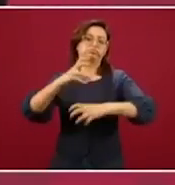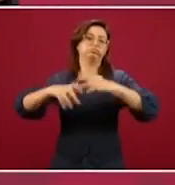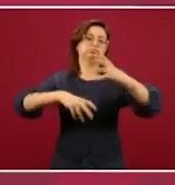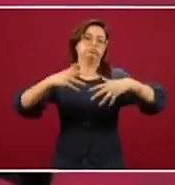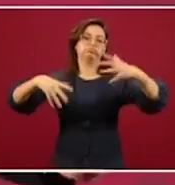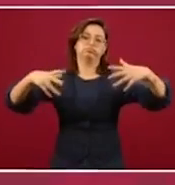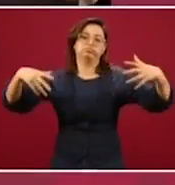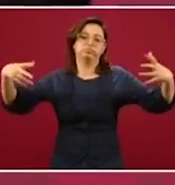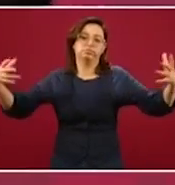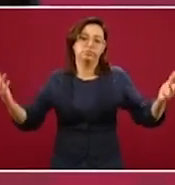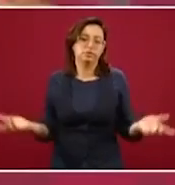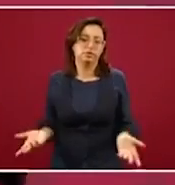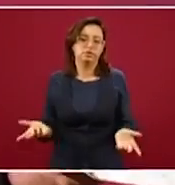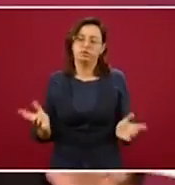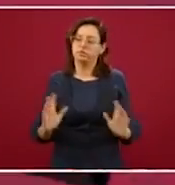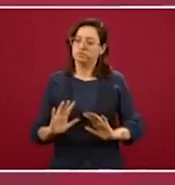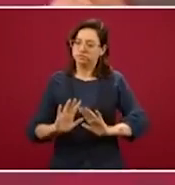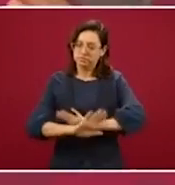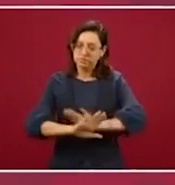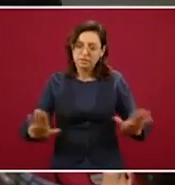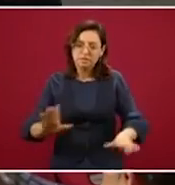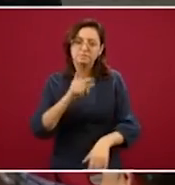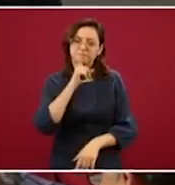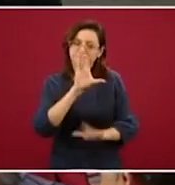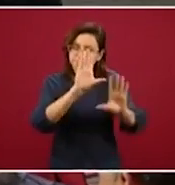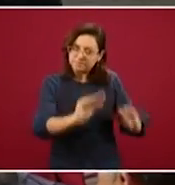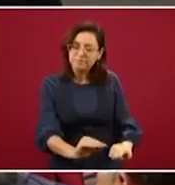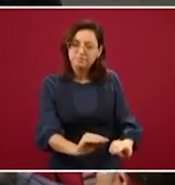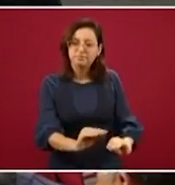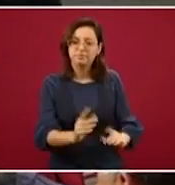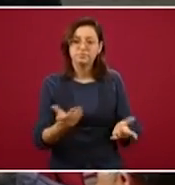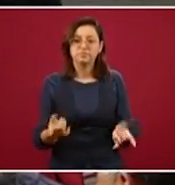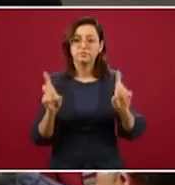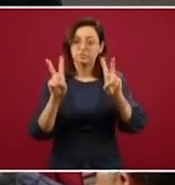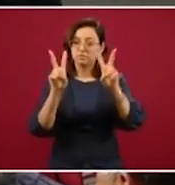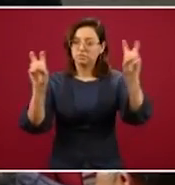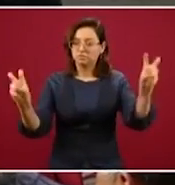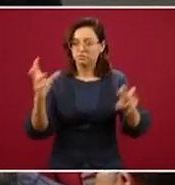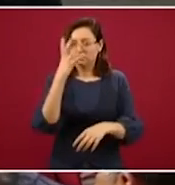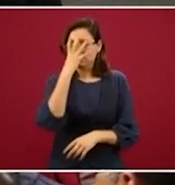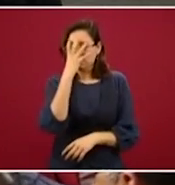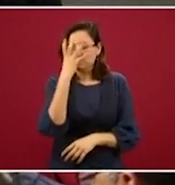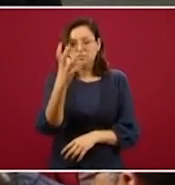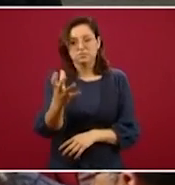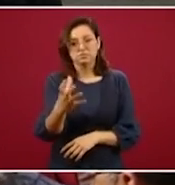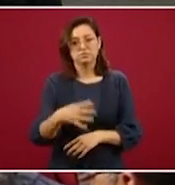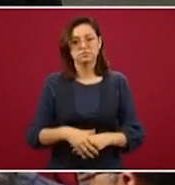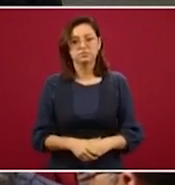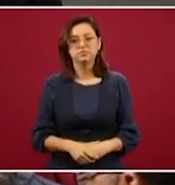es un zapereco esto, ¿sí? ¿Sí? Y esto es un asunto muy serio,